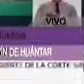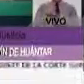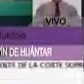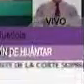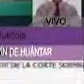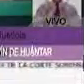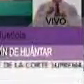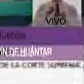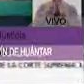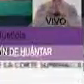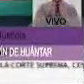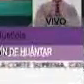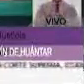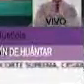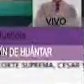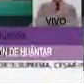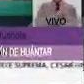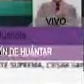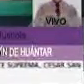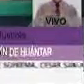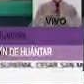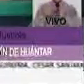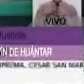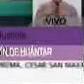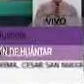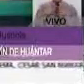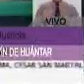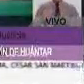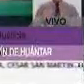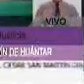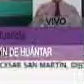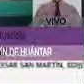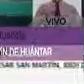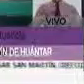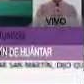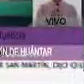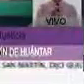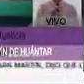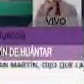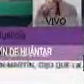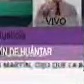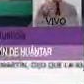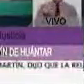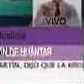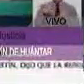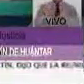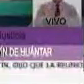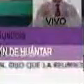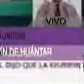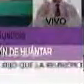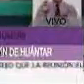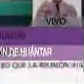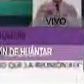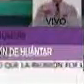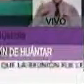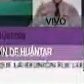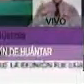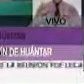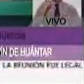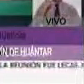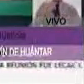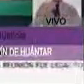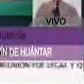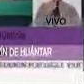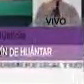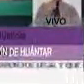materia como lo realizado y las acciones realizadas por el comando Chavín de Huántar, es un tema que llama la atención